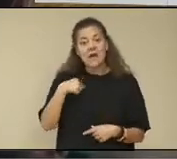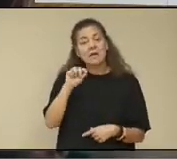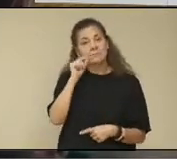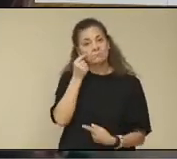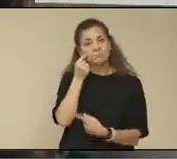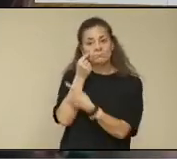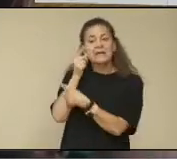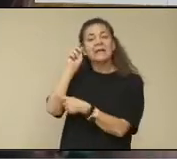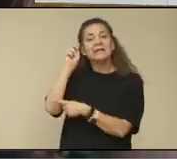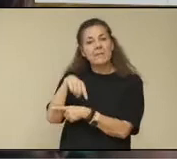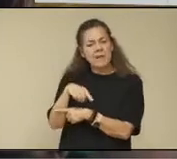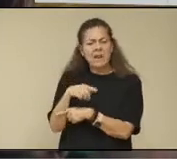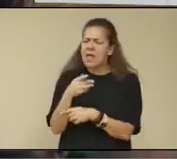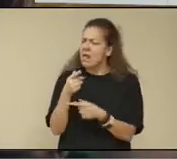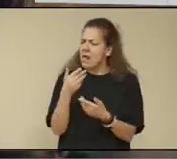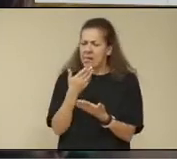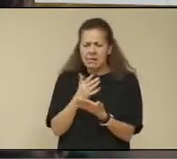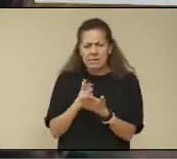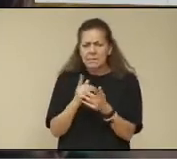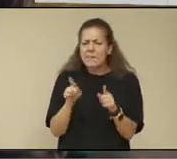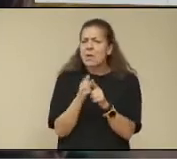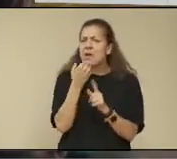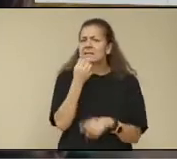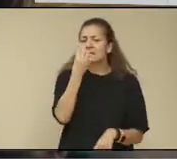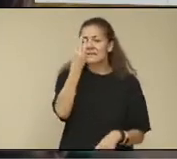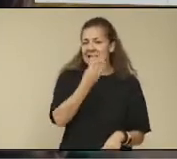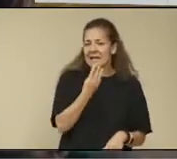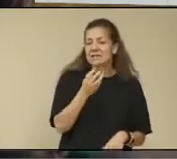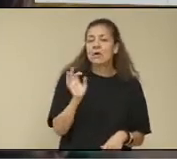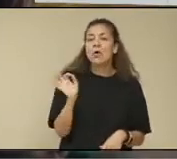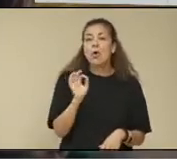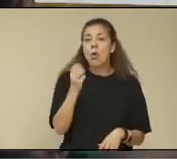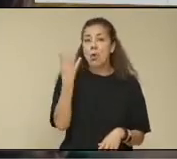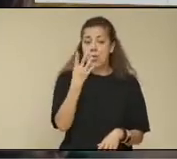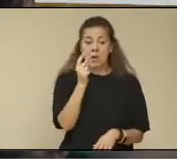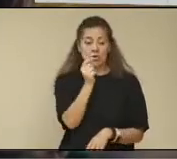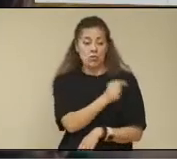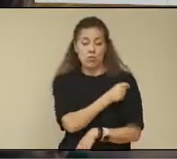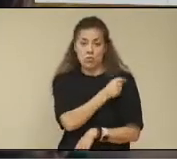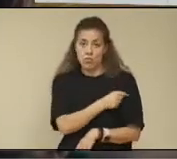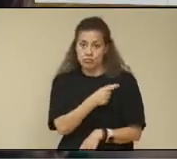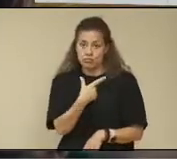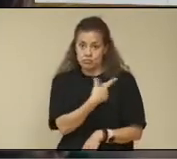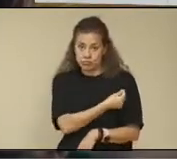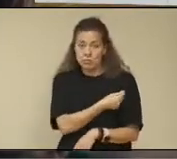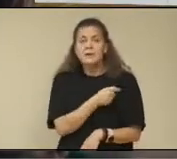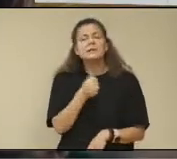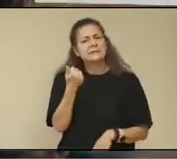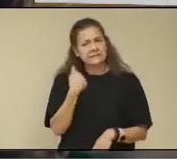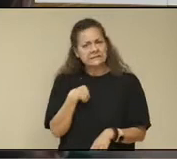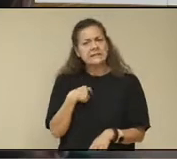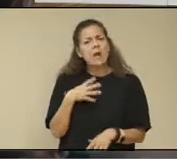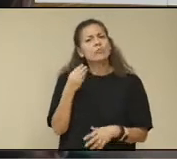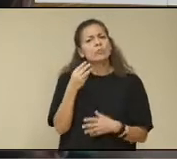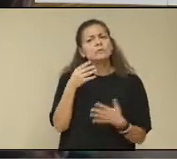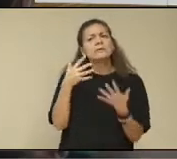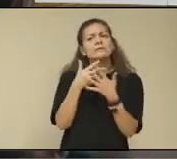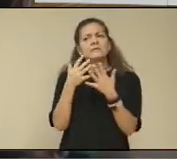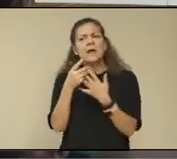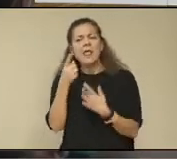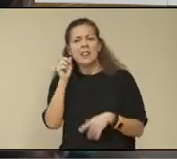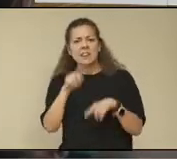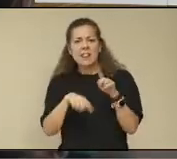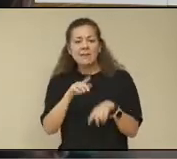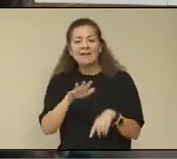también, independientemente si tiene 3 o 4 dosis, tenemos bastante heterogeneidad dependiendo